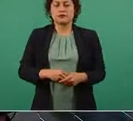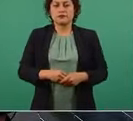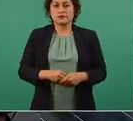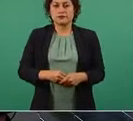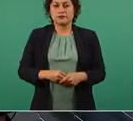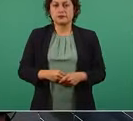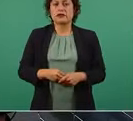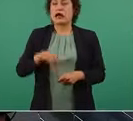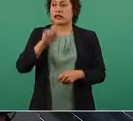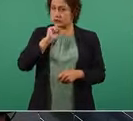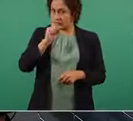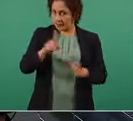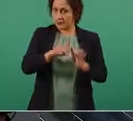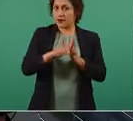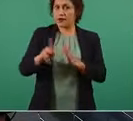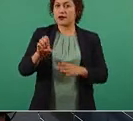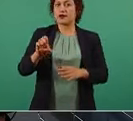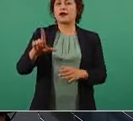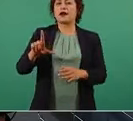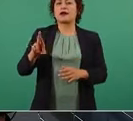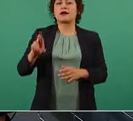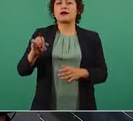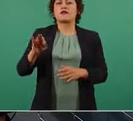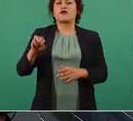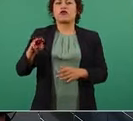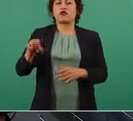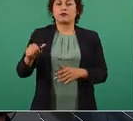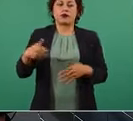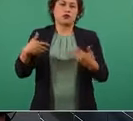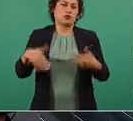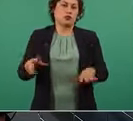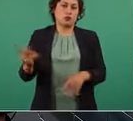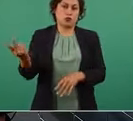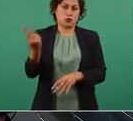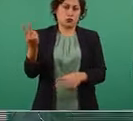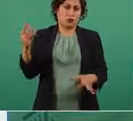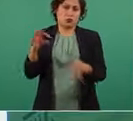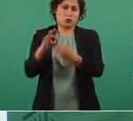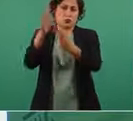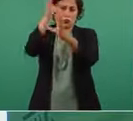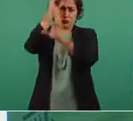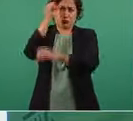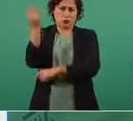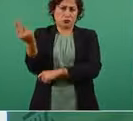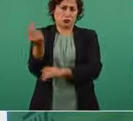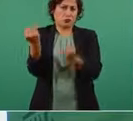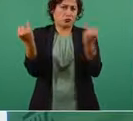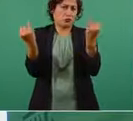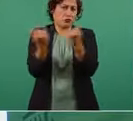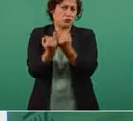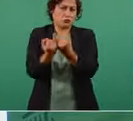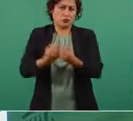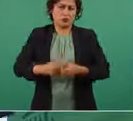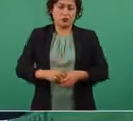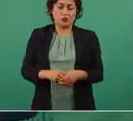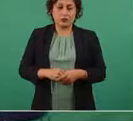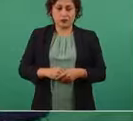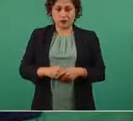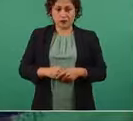Ah, en Reforma también. No, es que se ponen de acuerdo. Son iguales.